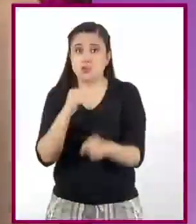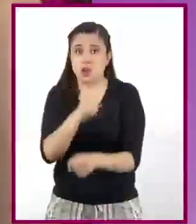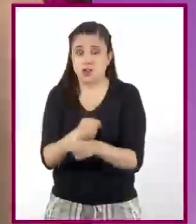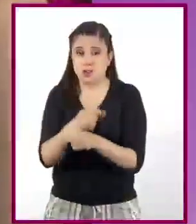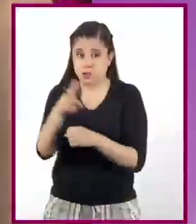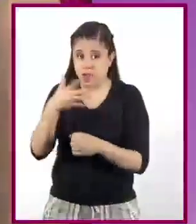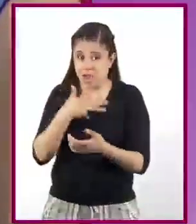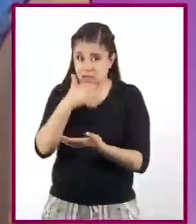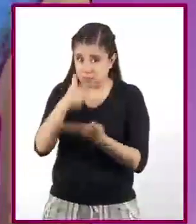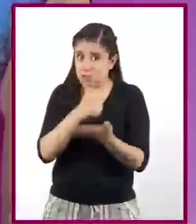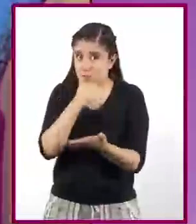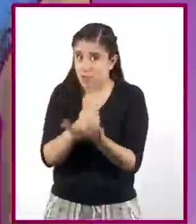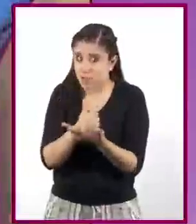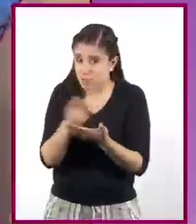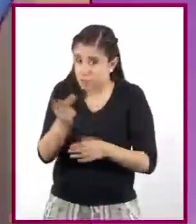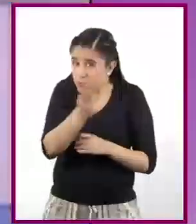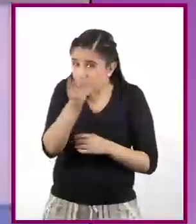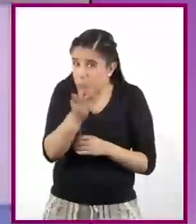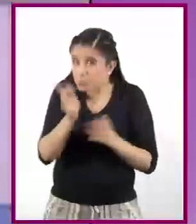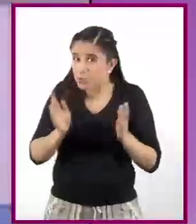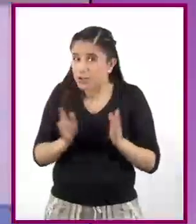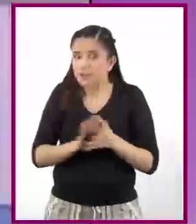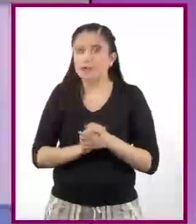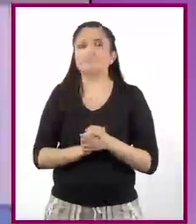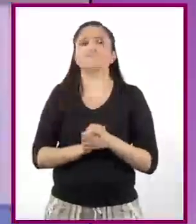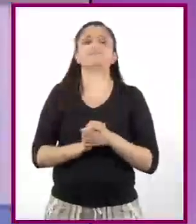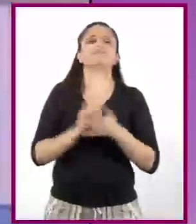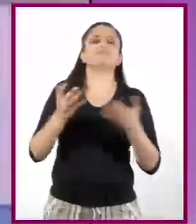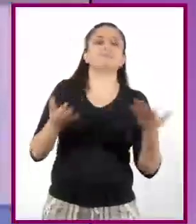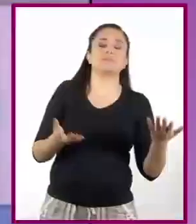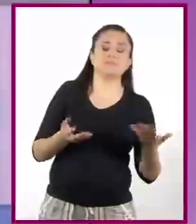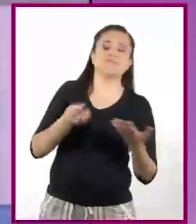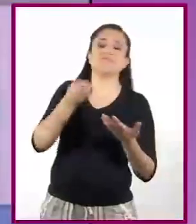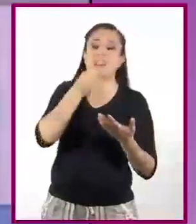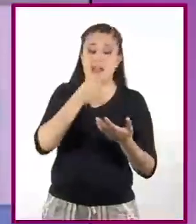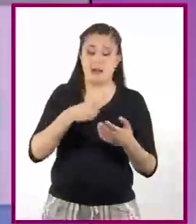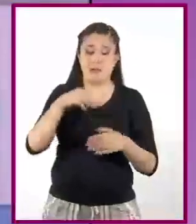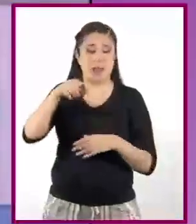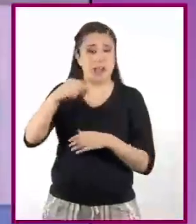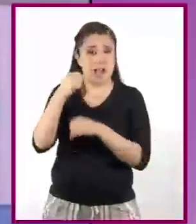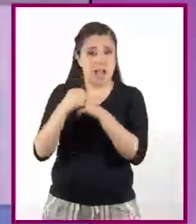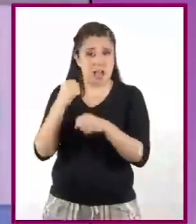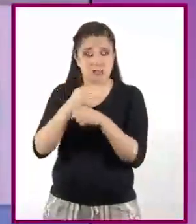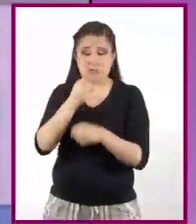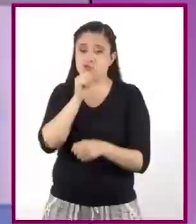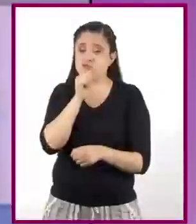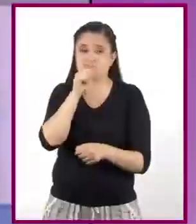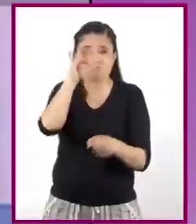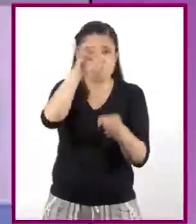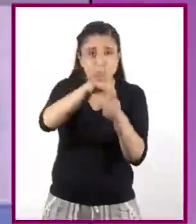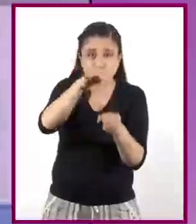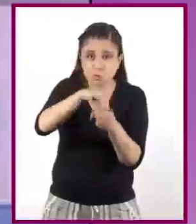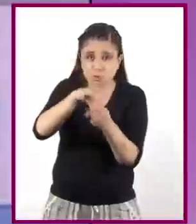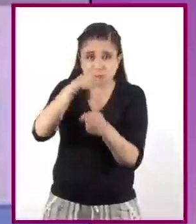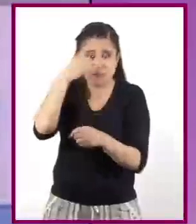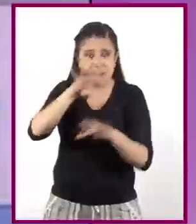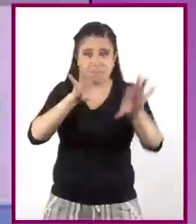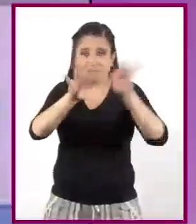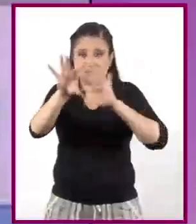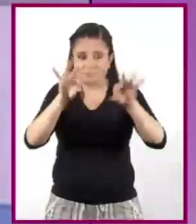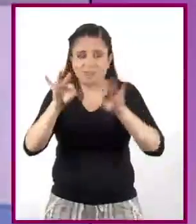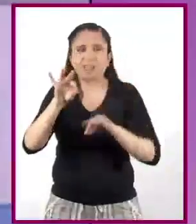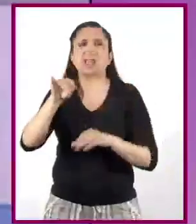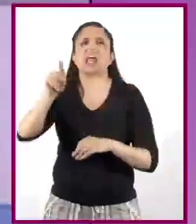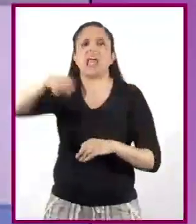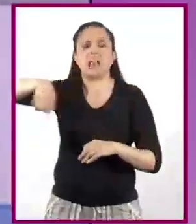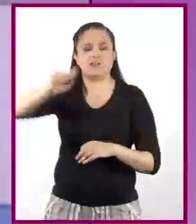considerados ciudadanos? Desiree. Sí, mira, aunque no tengan el derecho a votar y ser votados en las elecciones, se les pueden